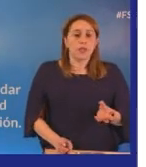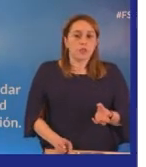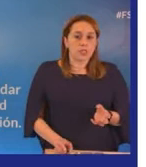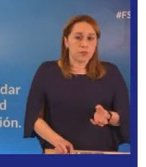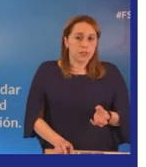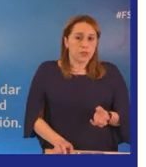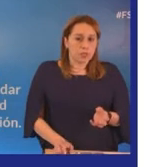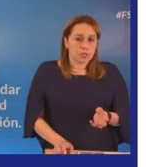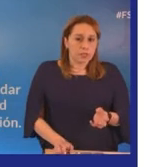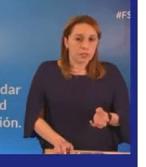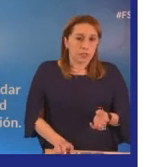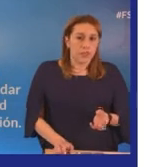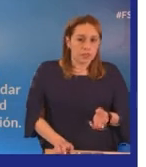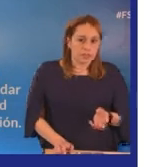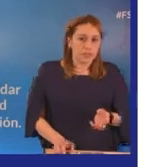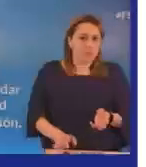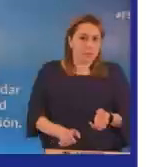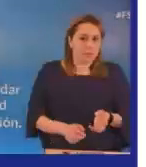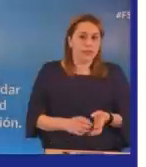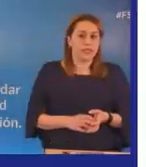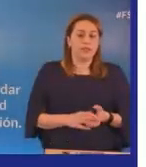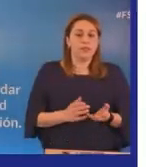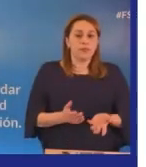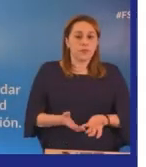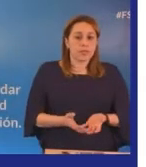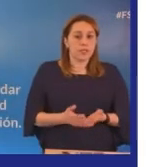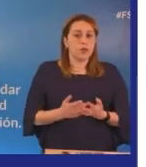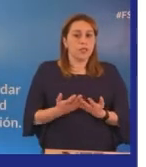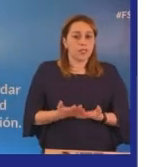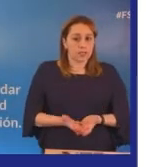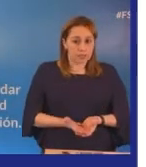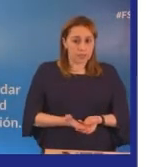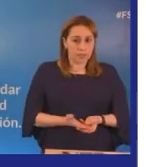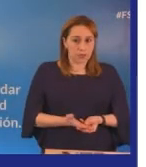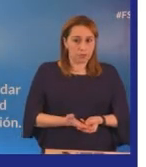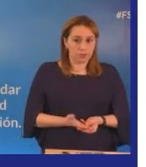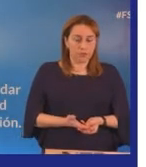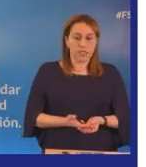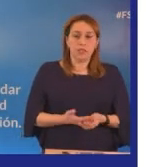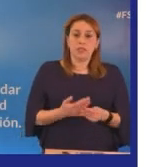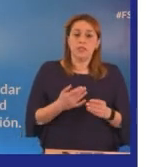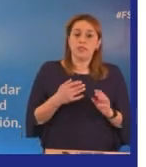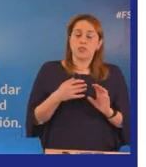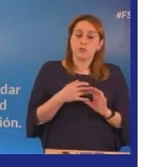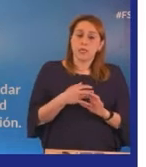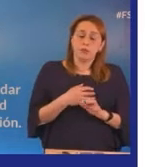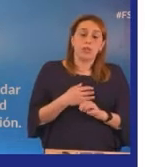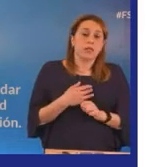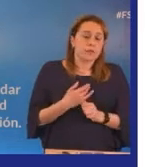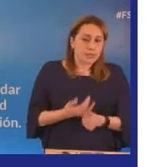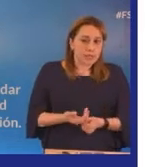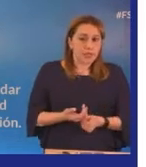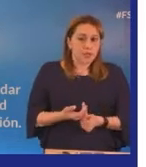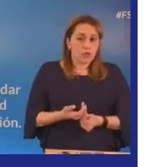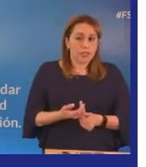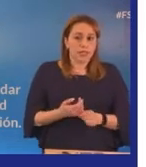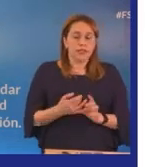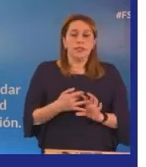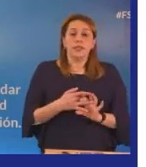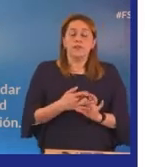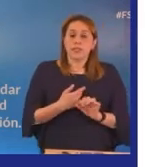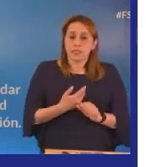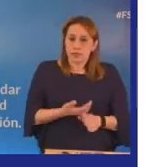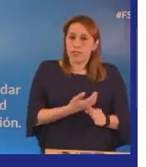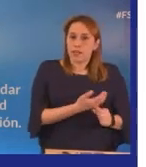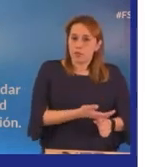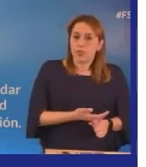evaluamos varios aspectos antes de prescribir la parte de actividad física o de ejercicio. Entonces miramos la capacidad aeróbica,